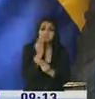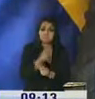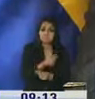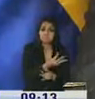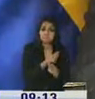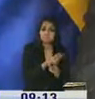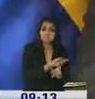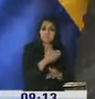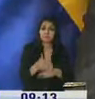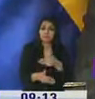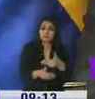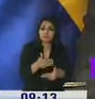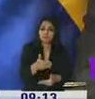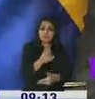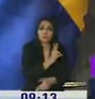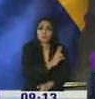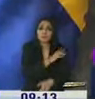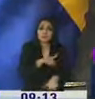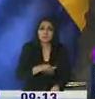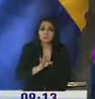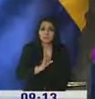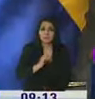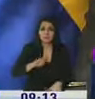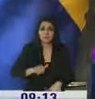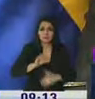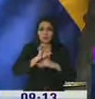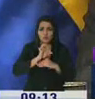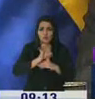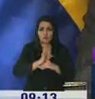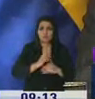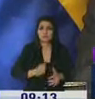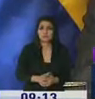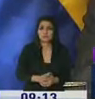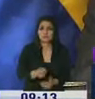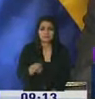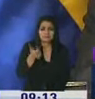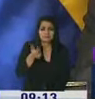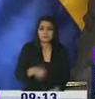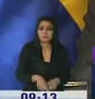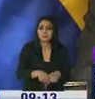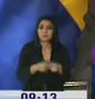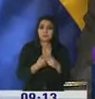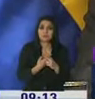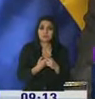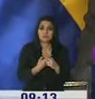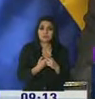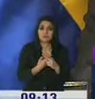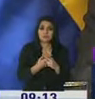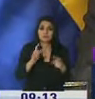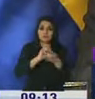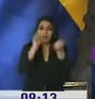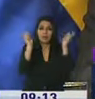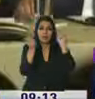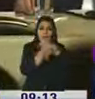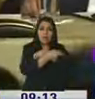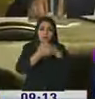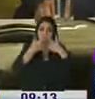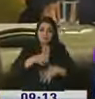en el desarrollo de nuestras universidades técnicas que estamos a punto de empezar a convertirlas en una feliz